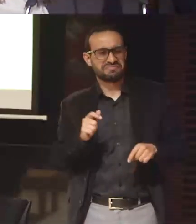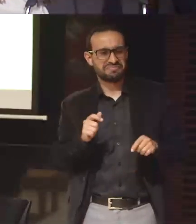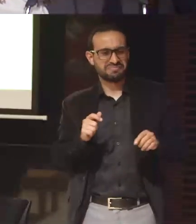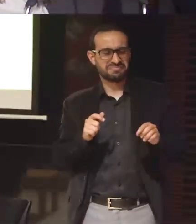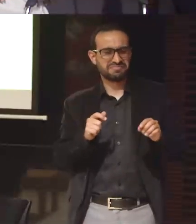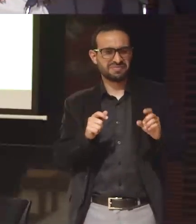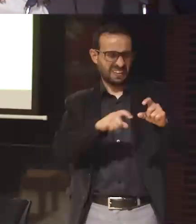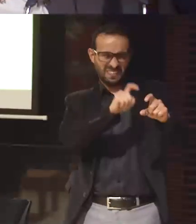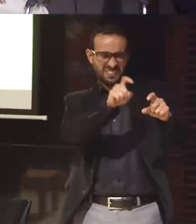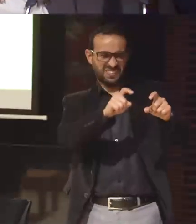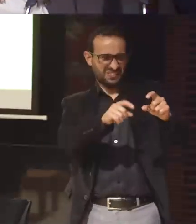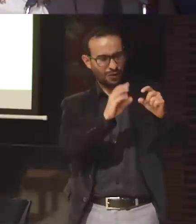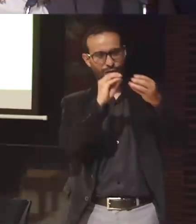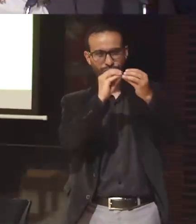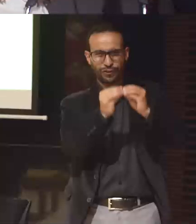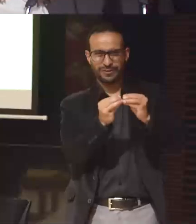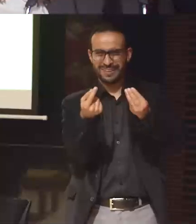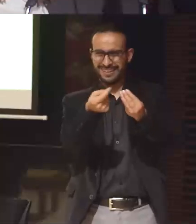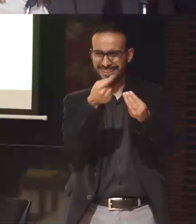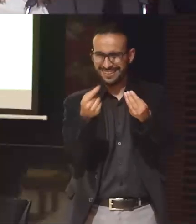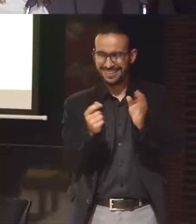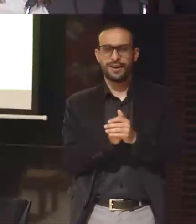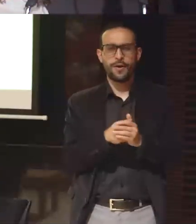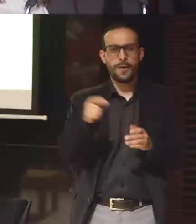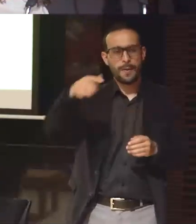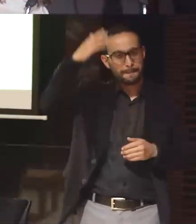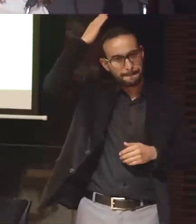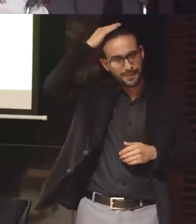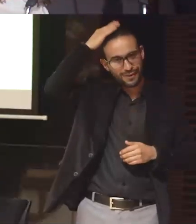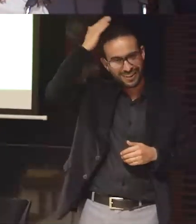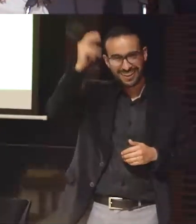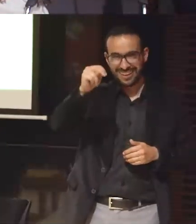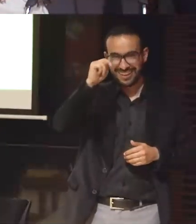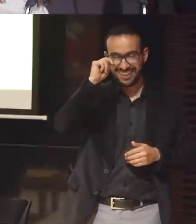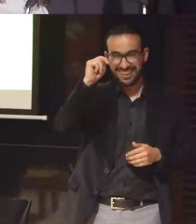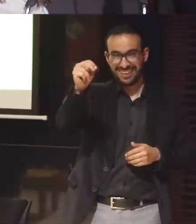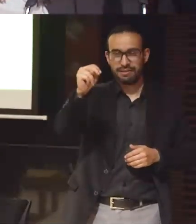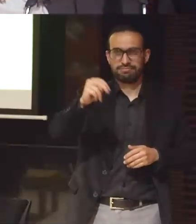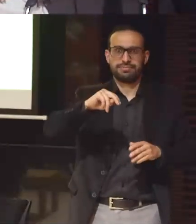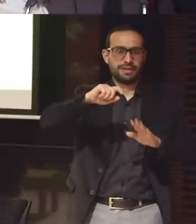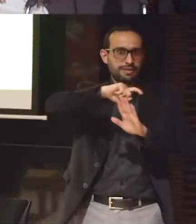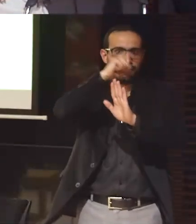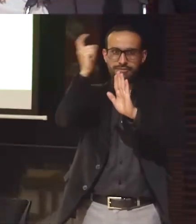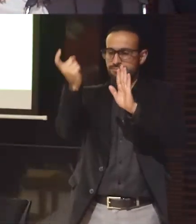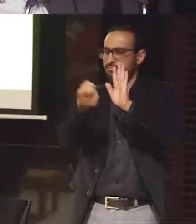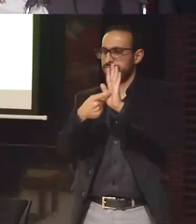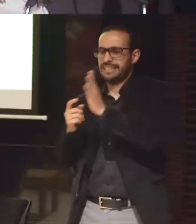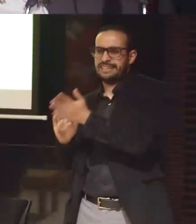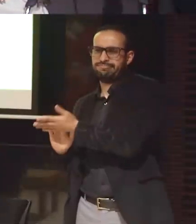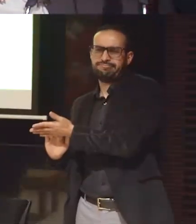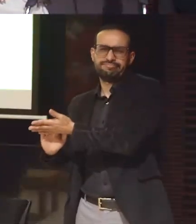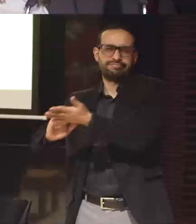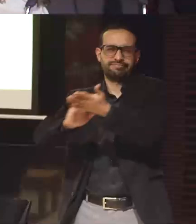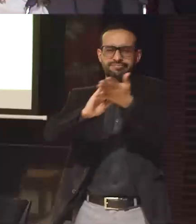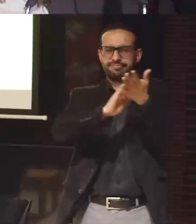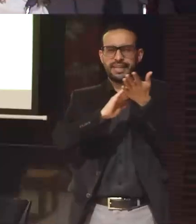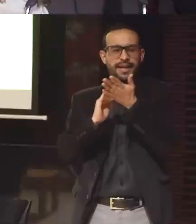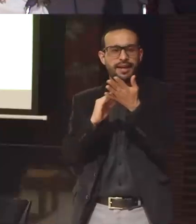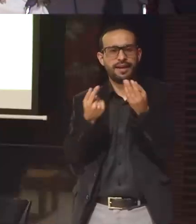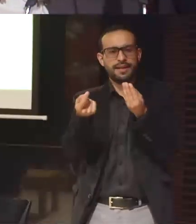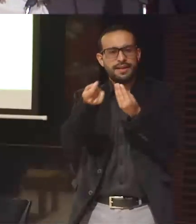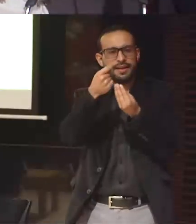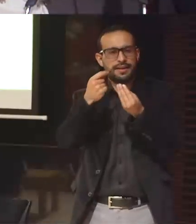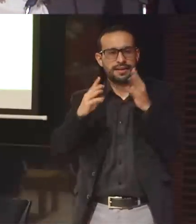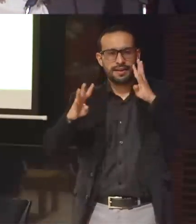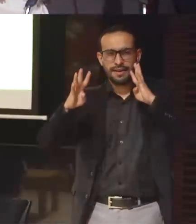las tarjetas. El Portal del Norte, por ejemplo, lo intervenimos todo, y lo intervenimos con un diseño